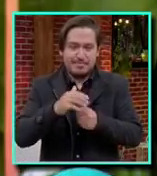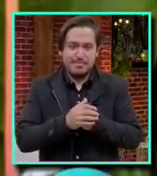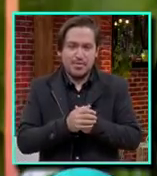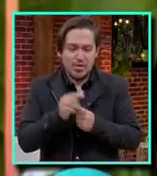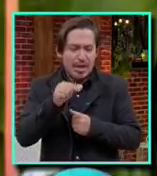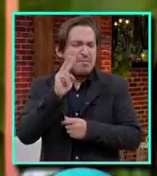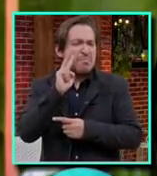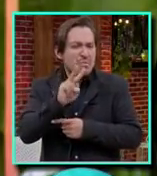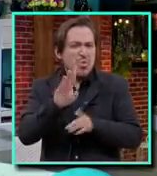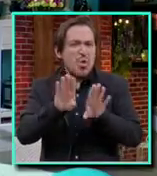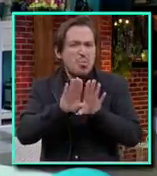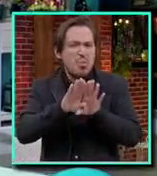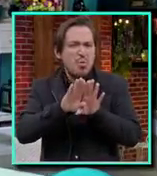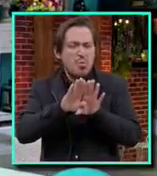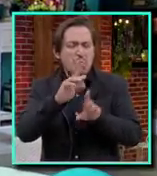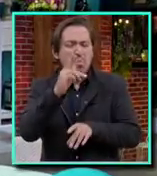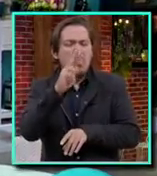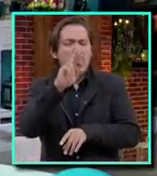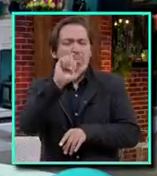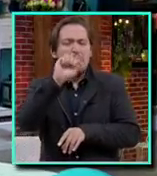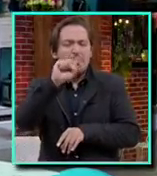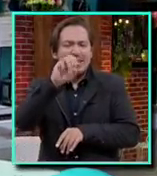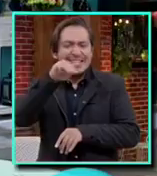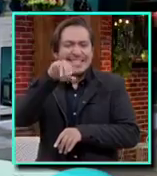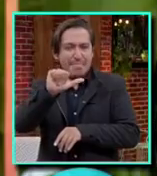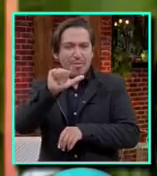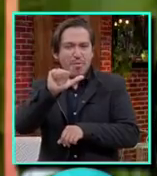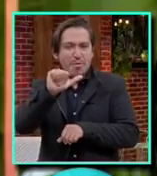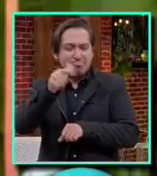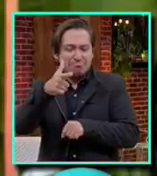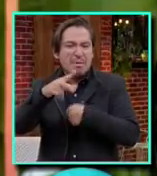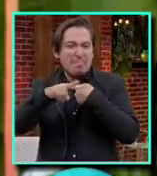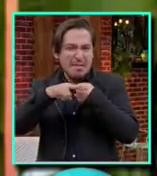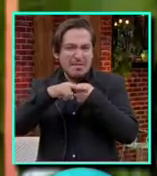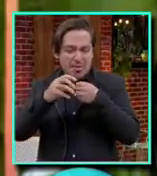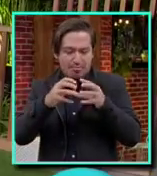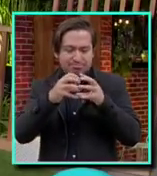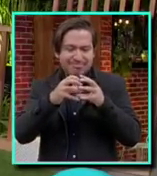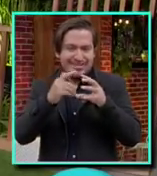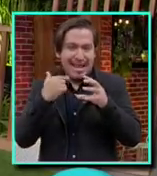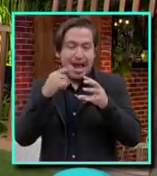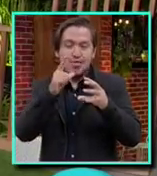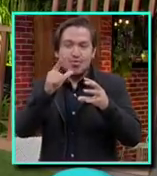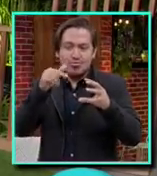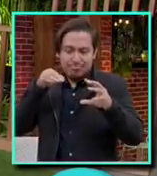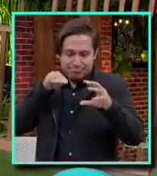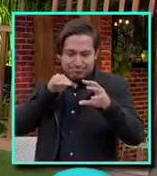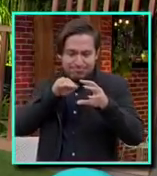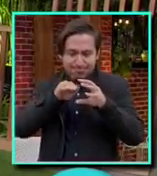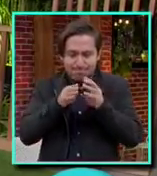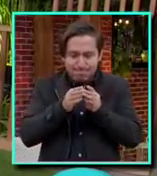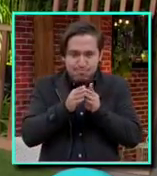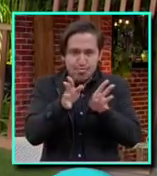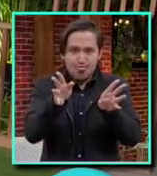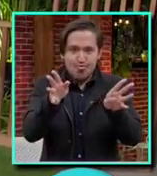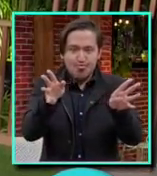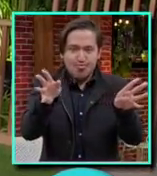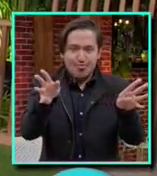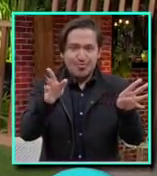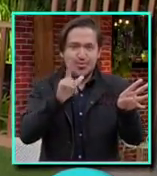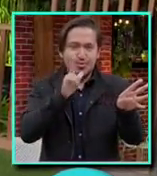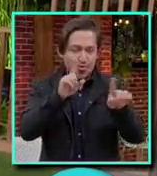viendo acá es como un prisma en donde pasa la luz. Cuando pasa por el prisma se dividen muchos colores. Igual